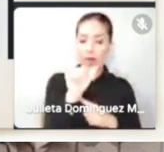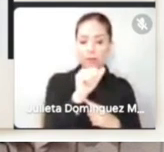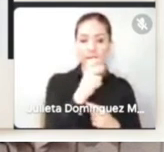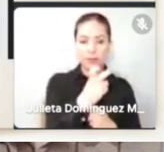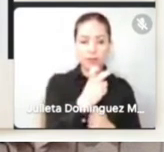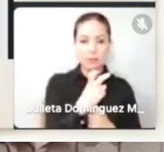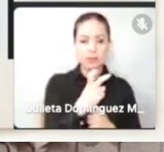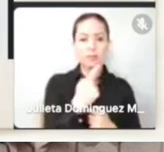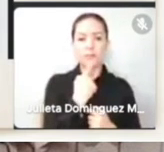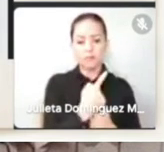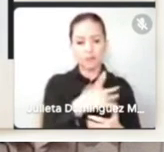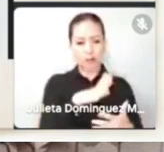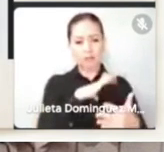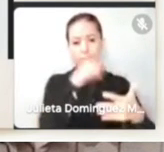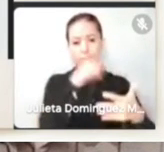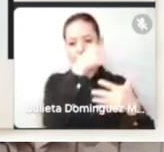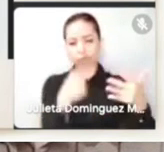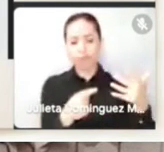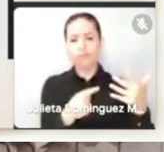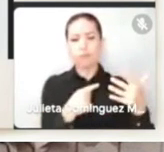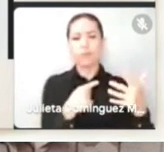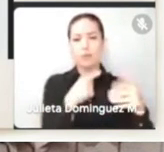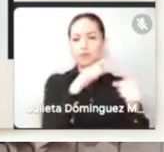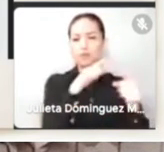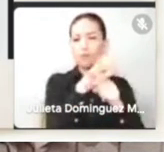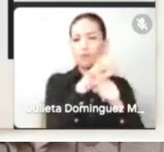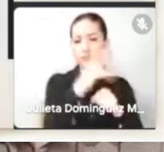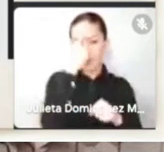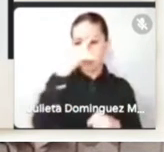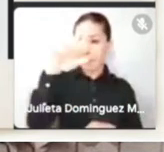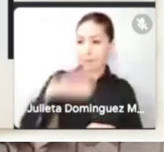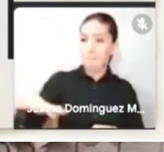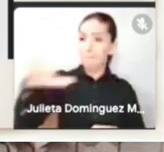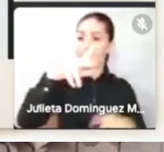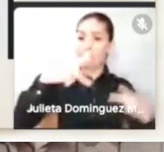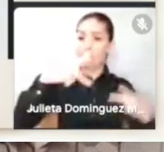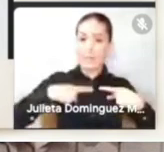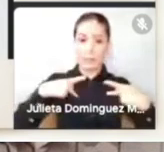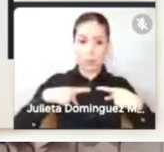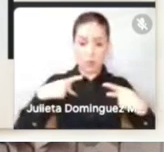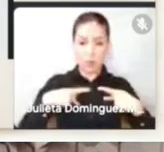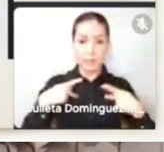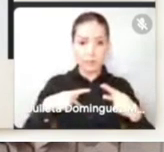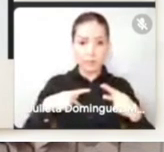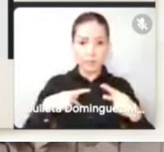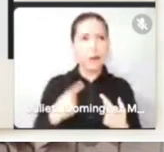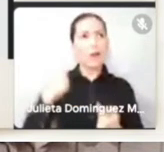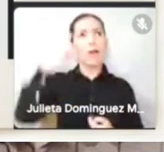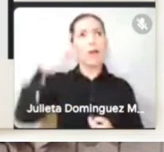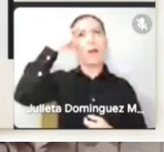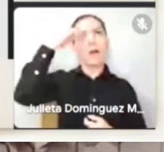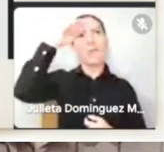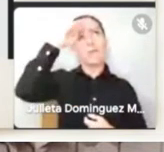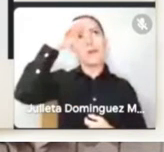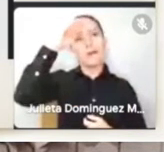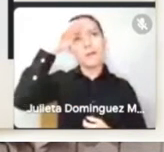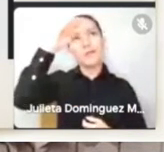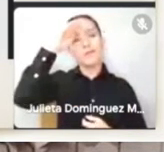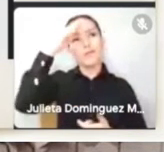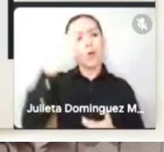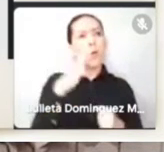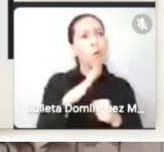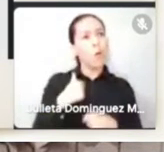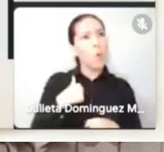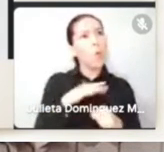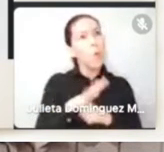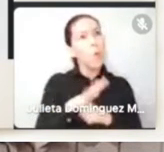condiciones suficientes para que la ciudadanía procese la información recibida durante las campañas electorales y reflexione el sentido de su